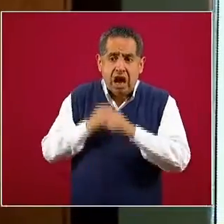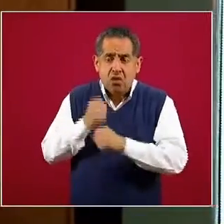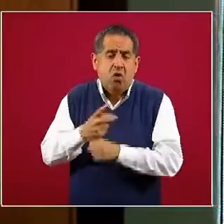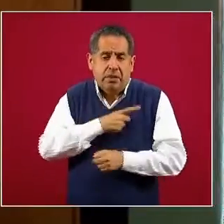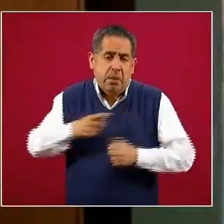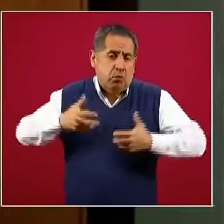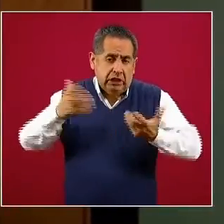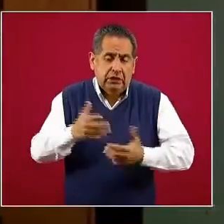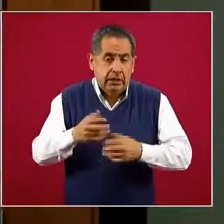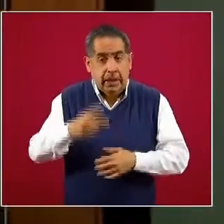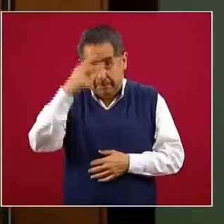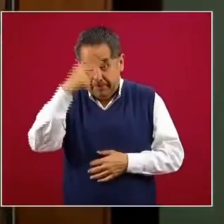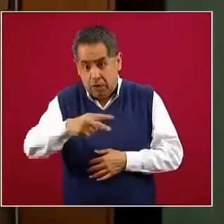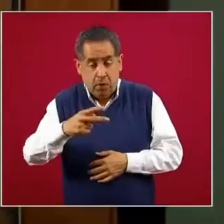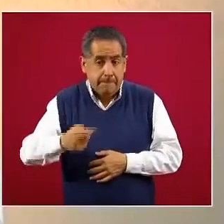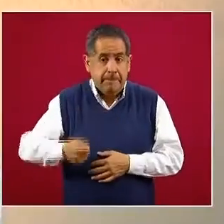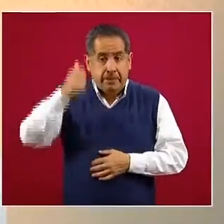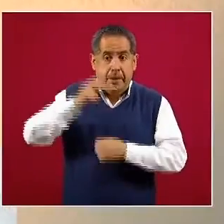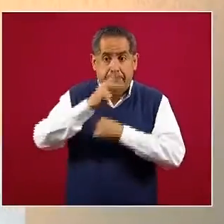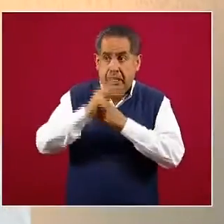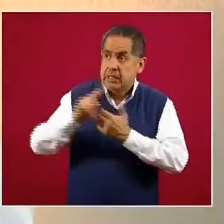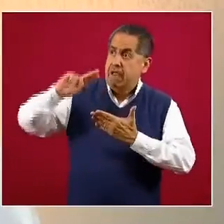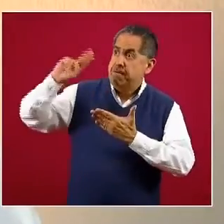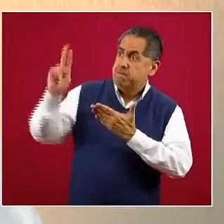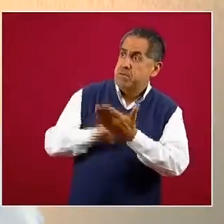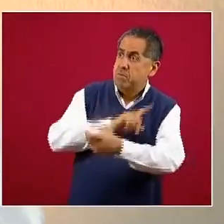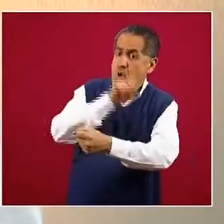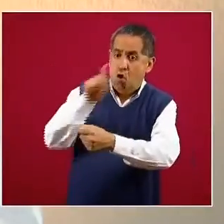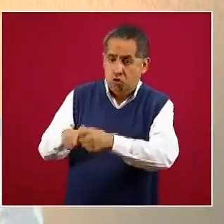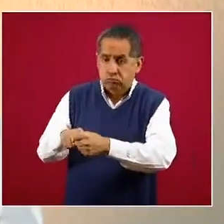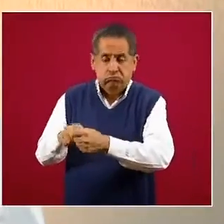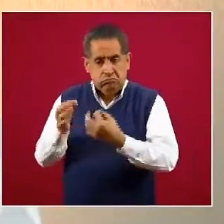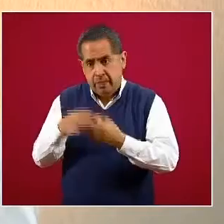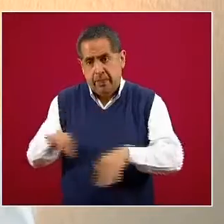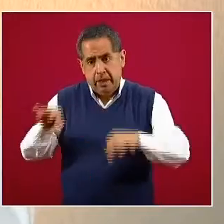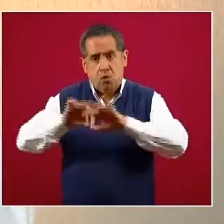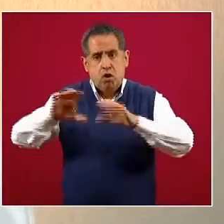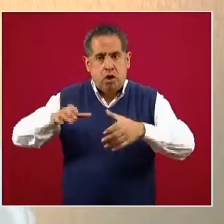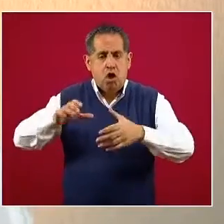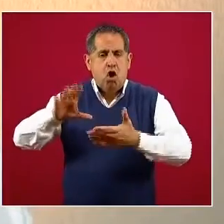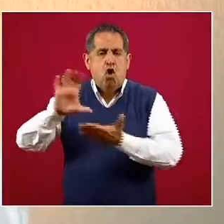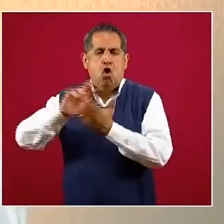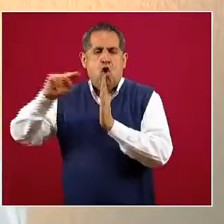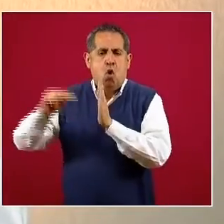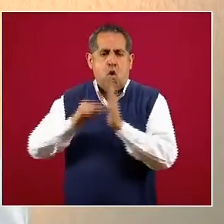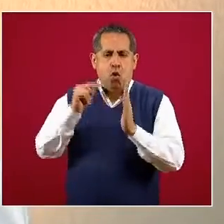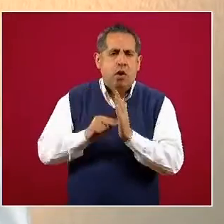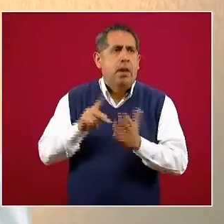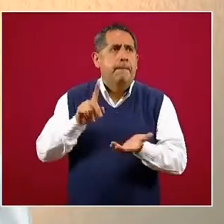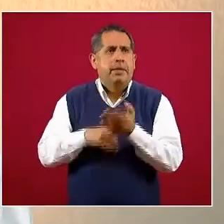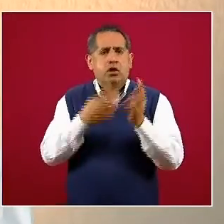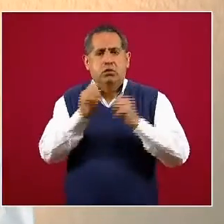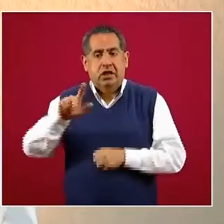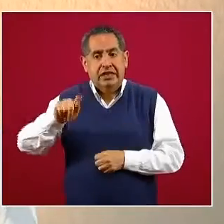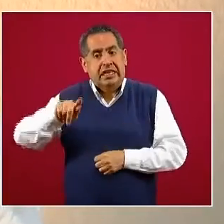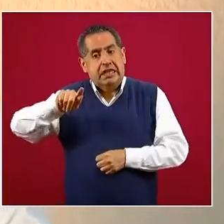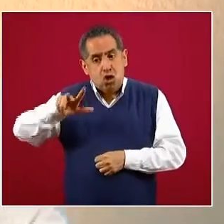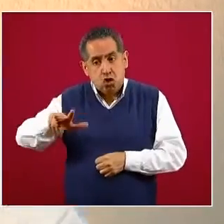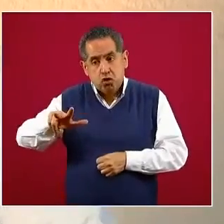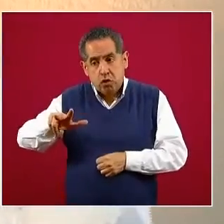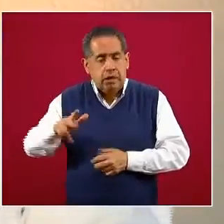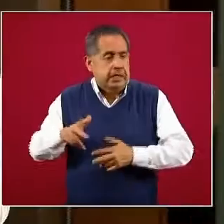porque esto depende de que se cumplan todas estas medidas sociales de mitigación. Es decir, sí y